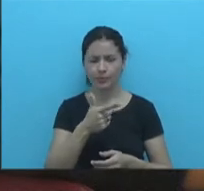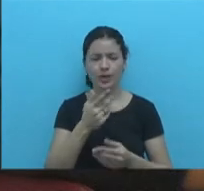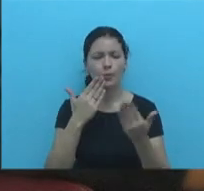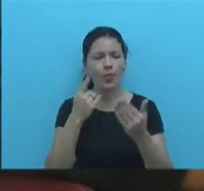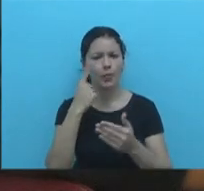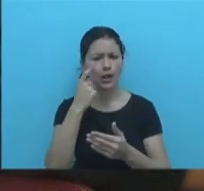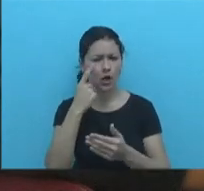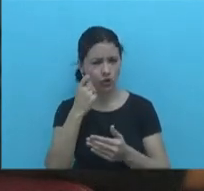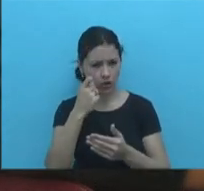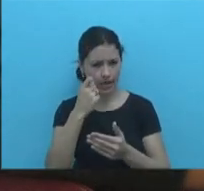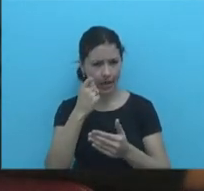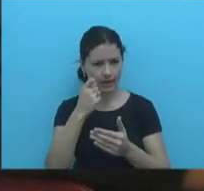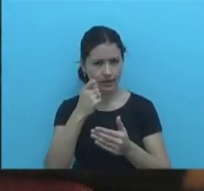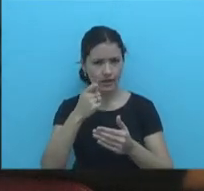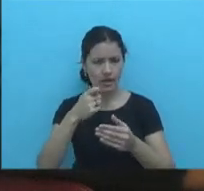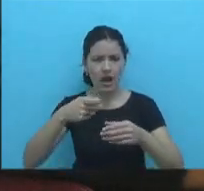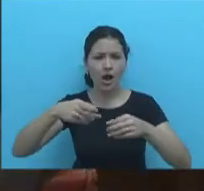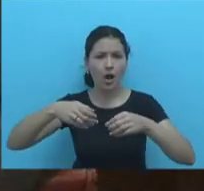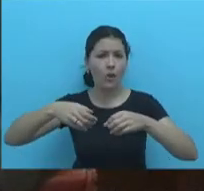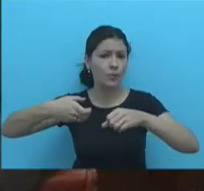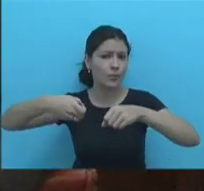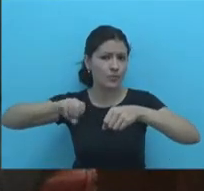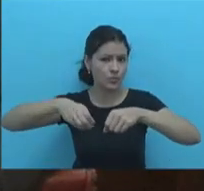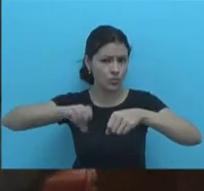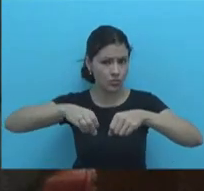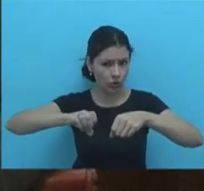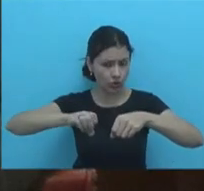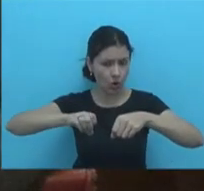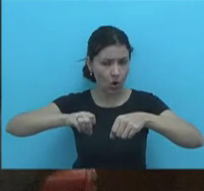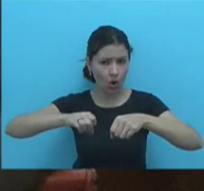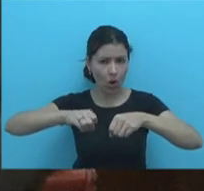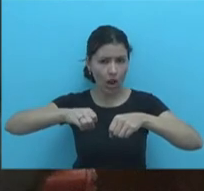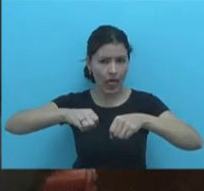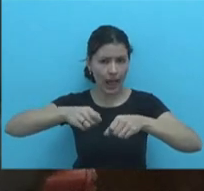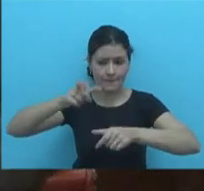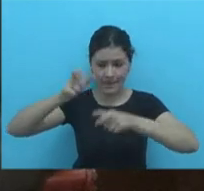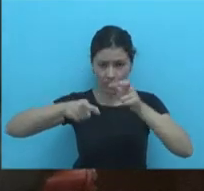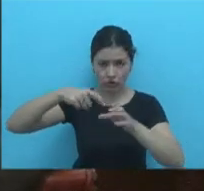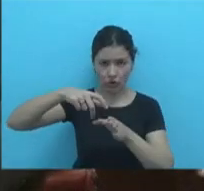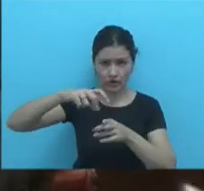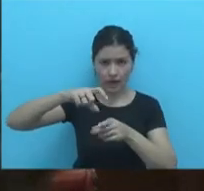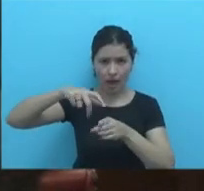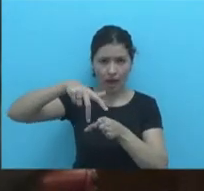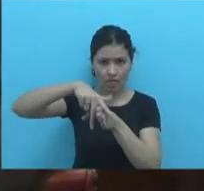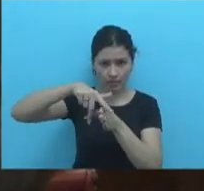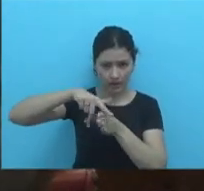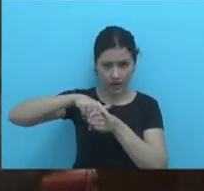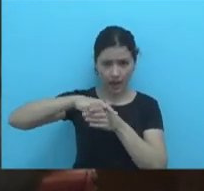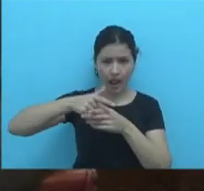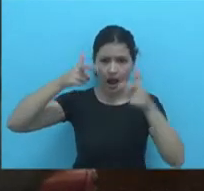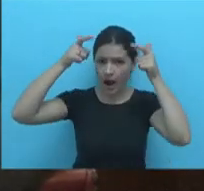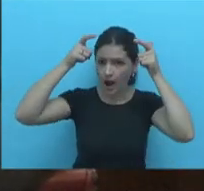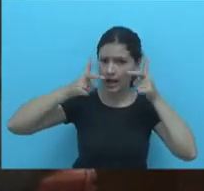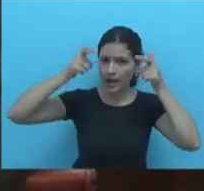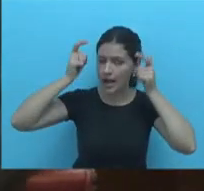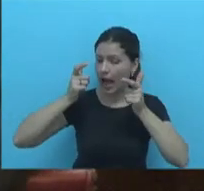si en una motocicleta las personas que van circulando llevan casco, están portando